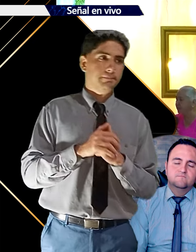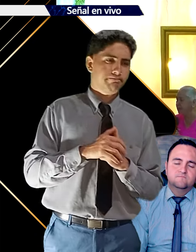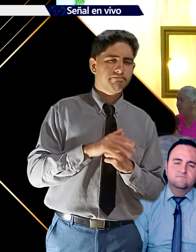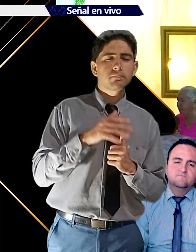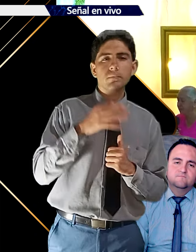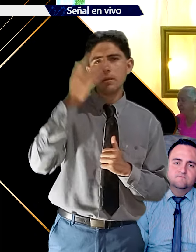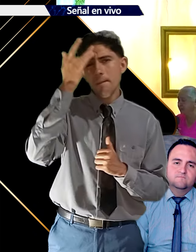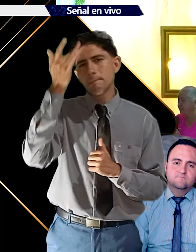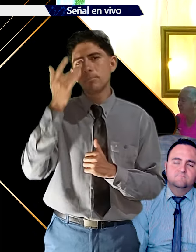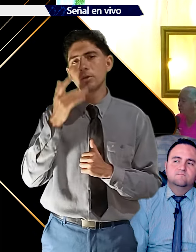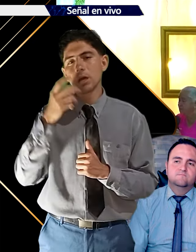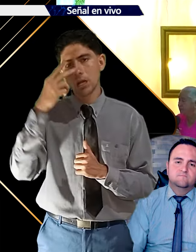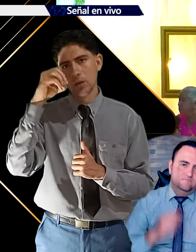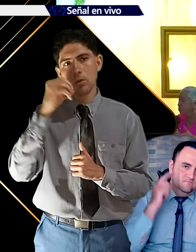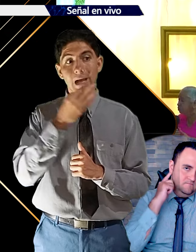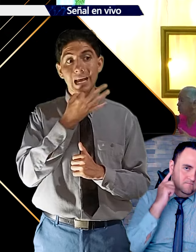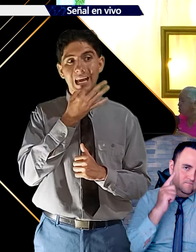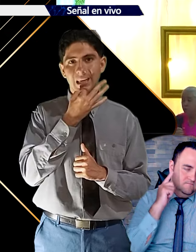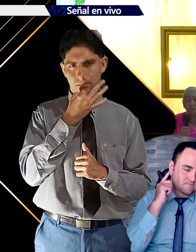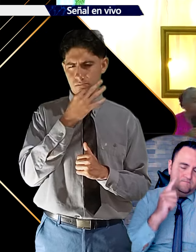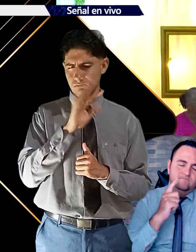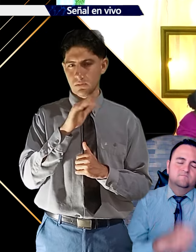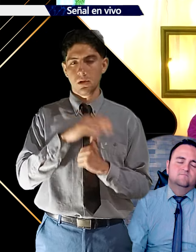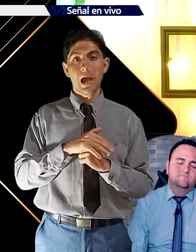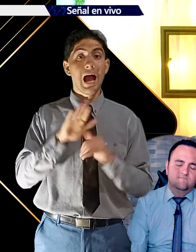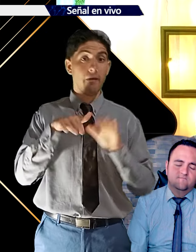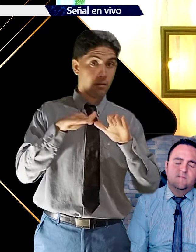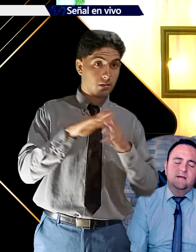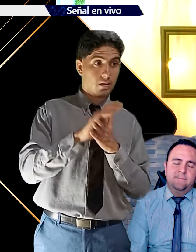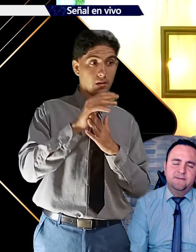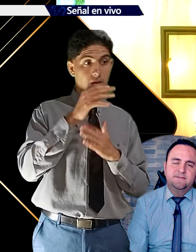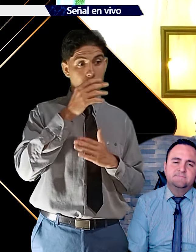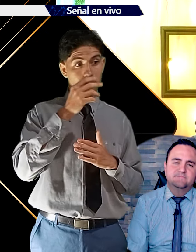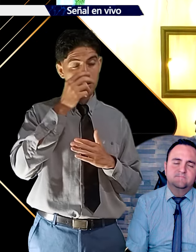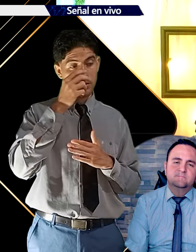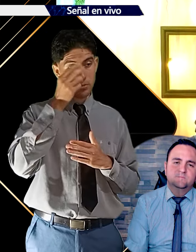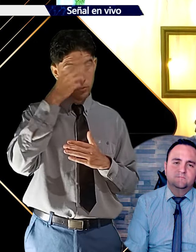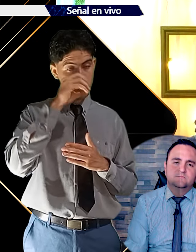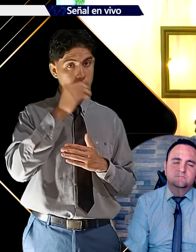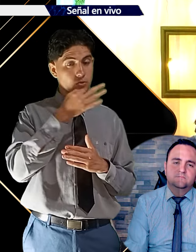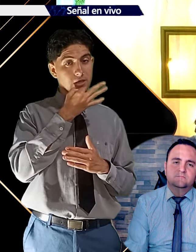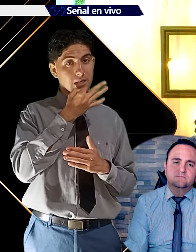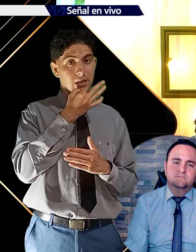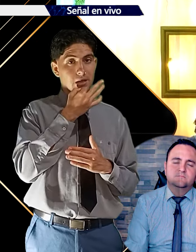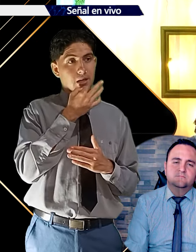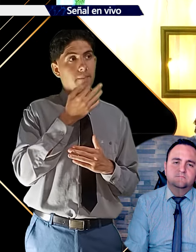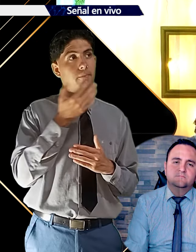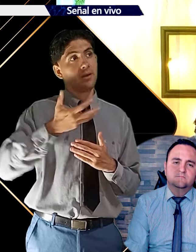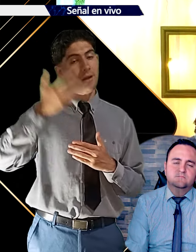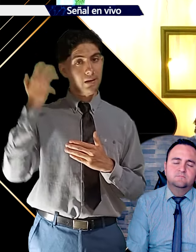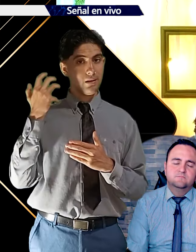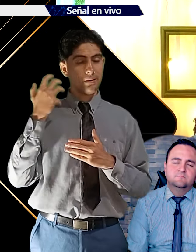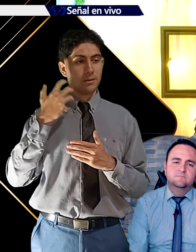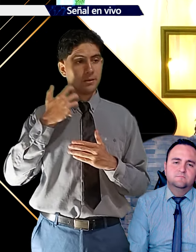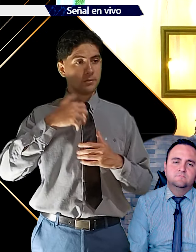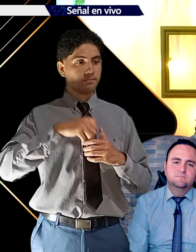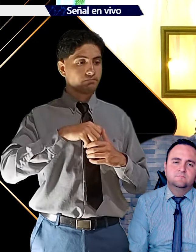figura paternal. Me ha tocado meterme un poquito, como a estudiar un poquito esto, para poder ayudar. Y Dios me ha permitido. En Medellín el Señor me